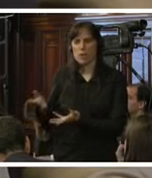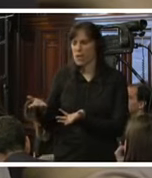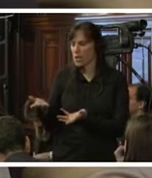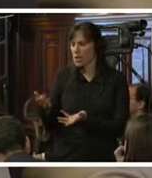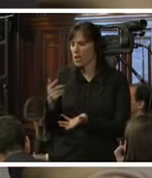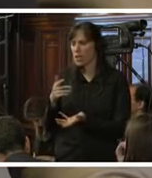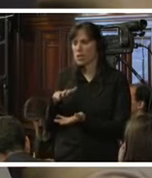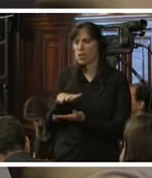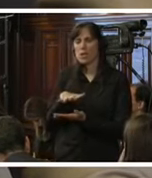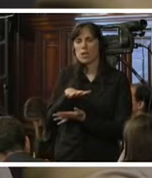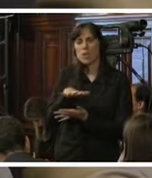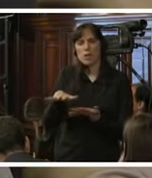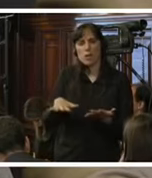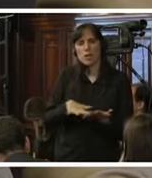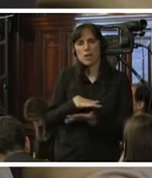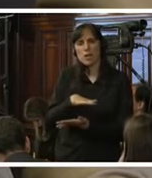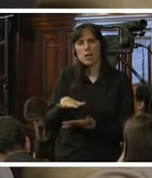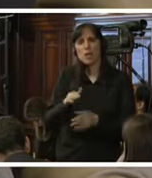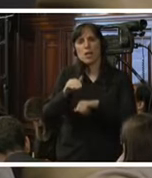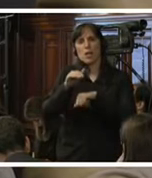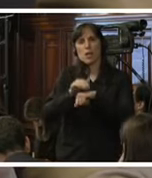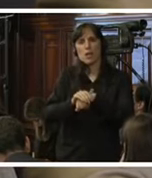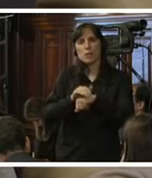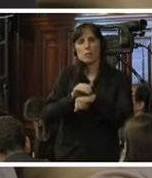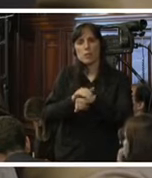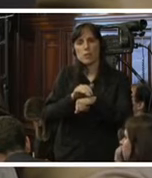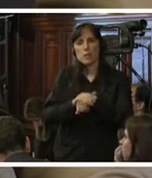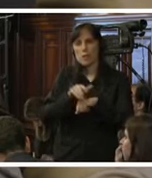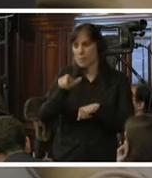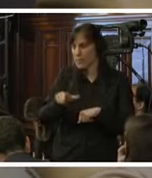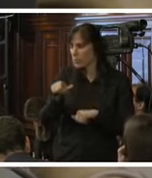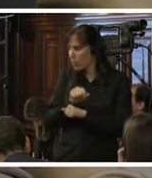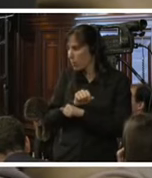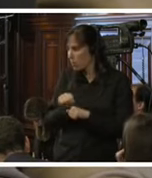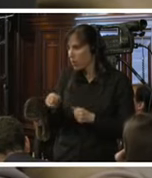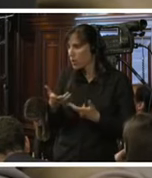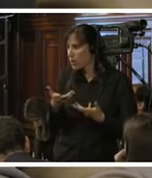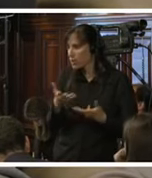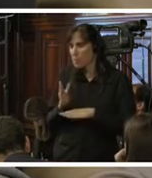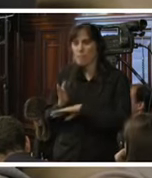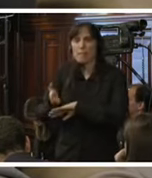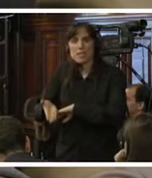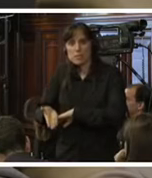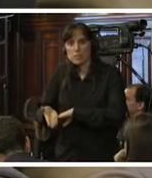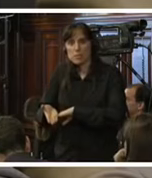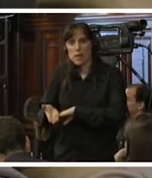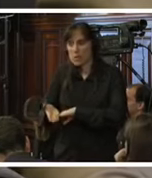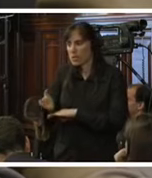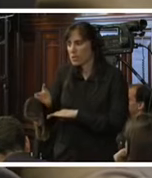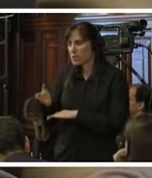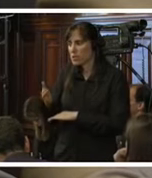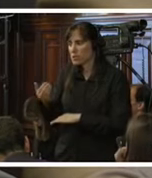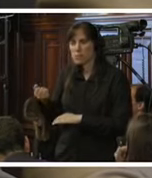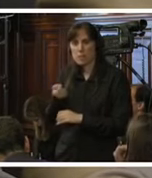tiene en este caso que ver con la responsabilidad de los agentes que pudieron haber participado en las ejecuciones arbitrarias que